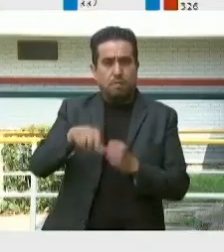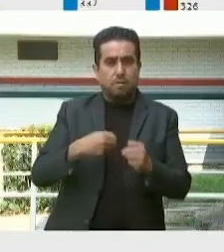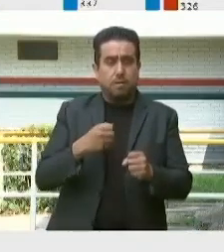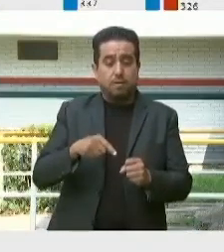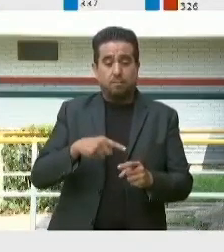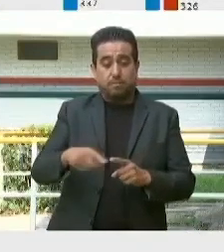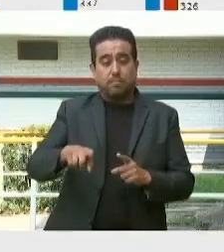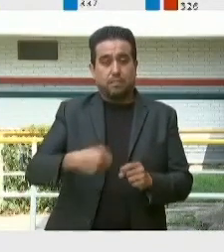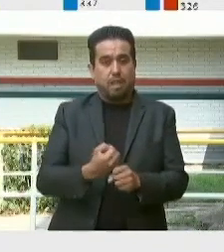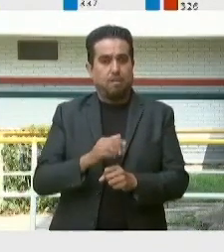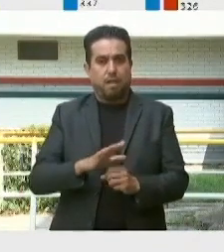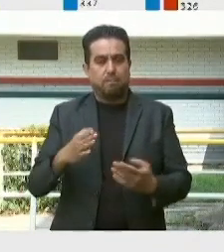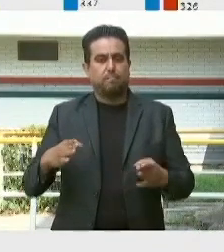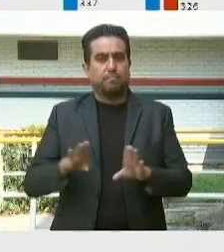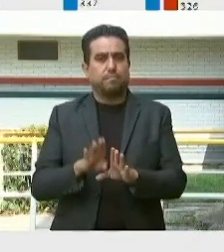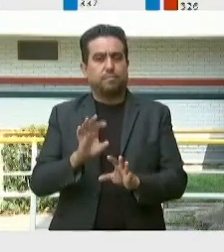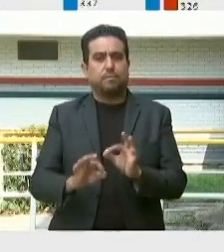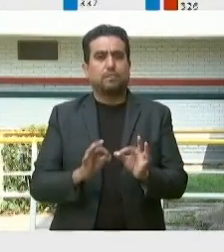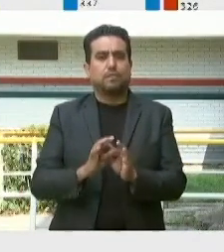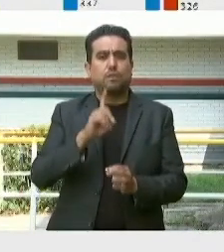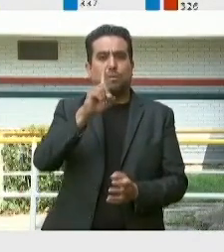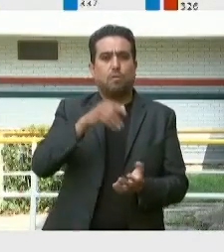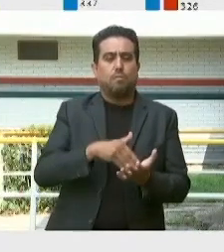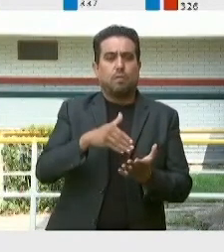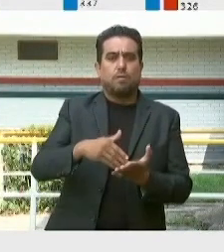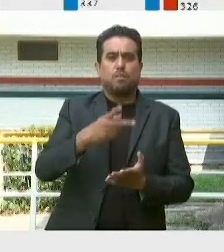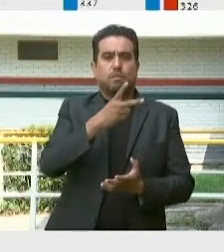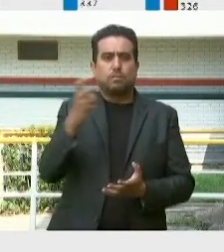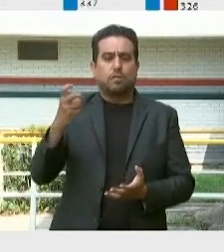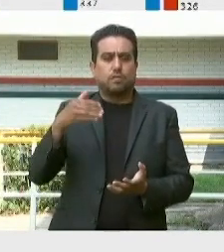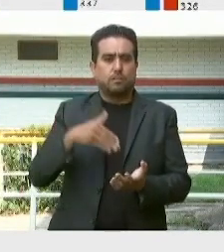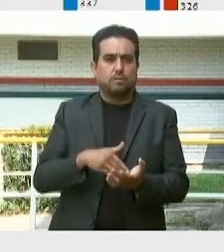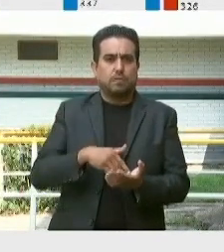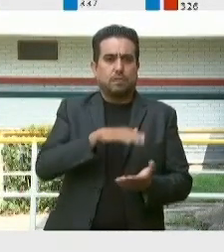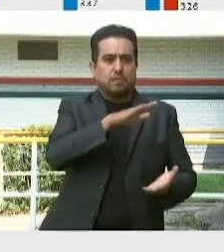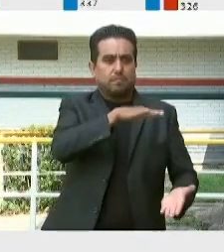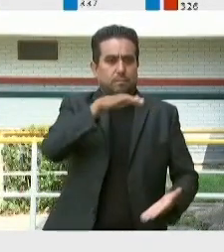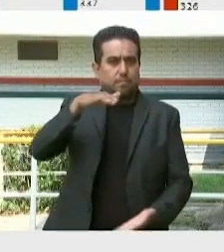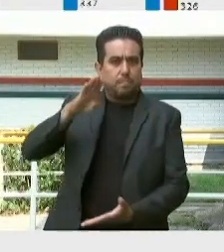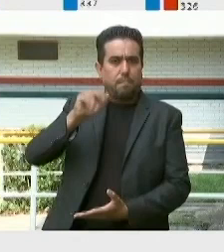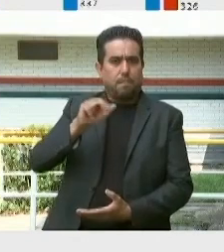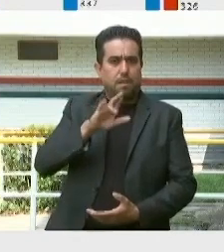con un proceso de 1 millón 200 mil barriles